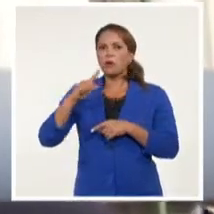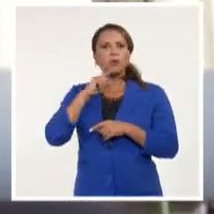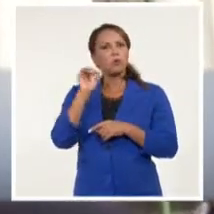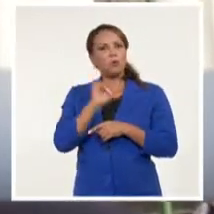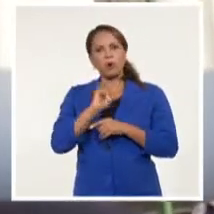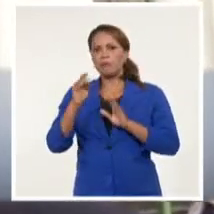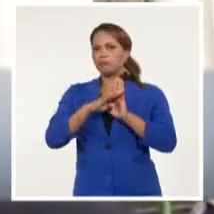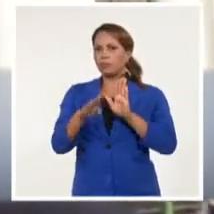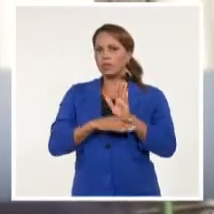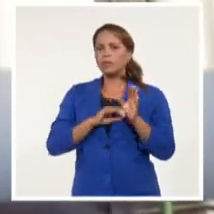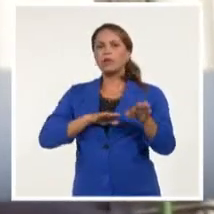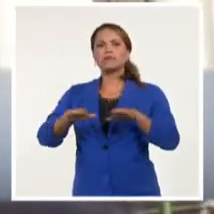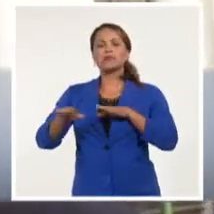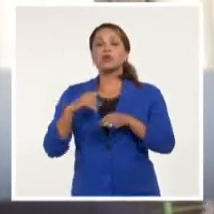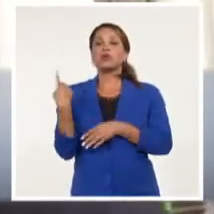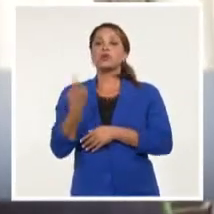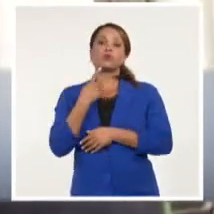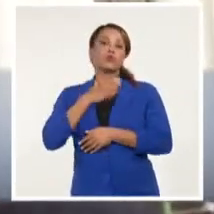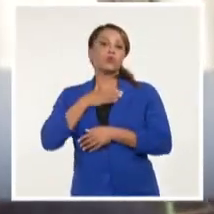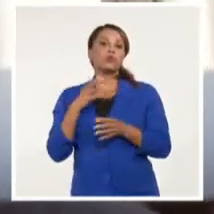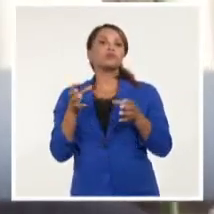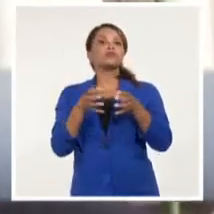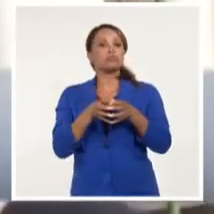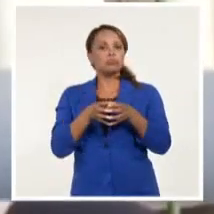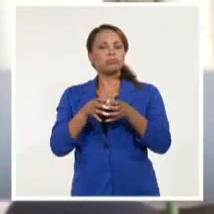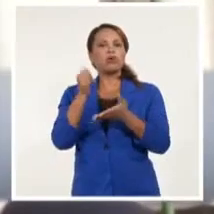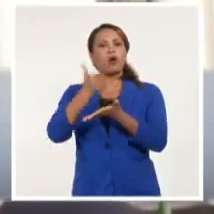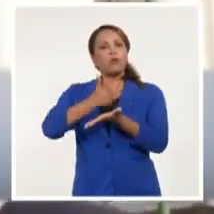medidas y acciones. Nosotros como CSUCB vamos a tomar